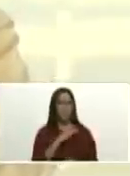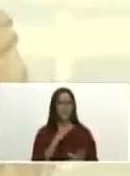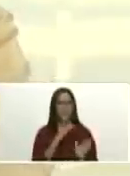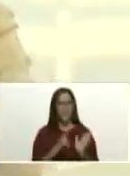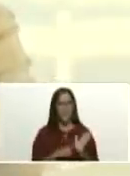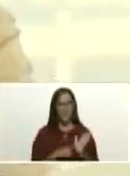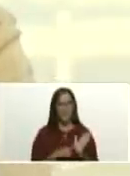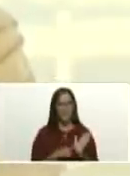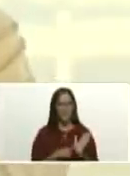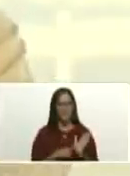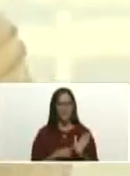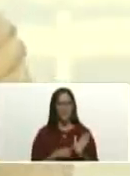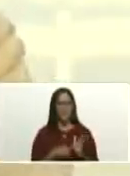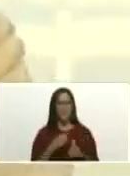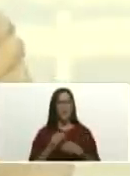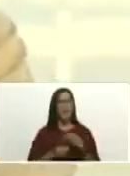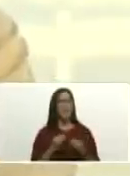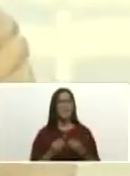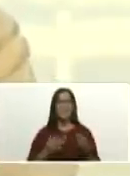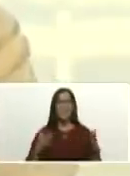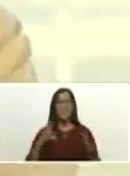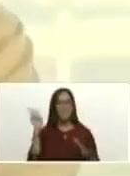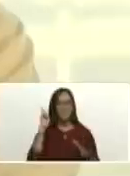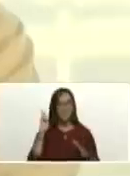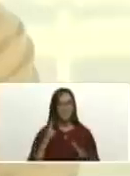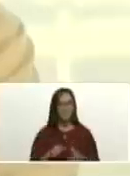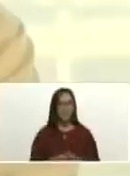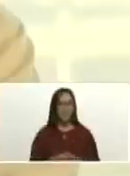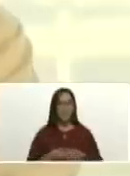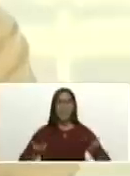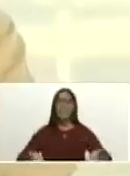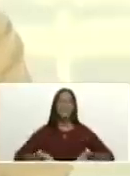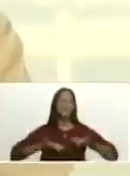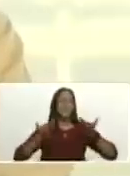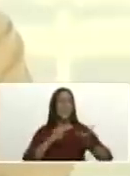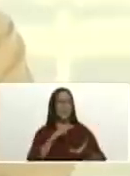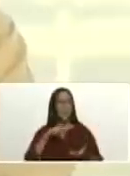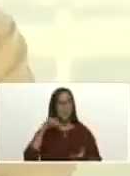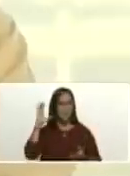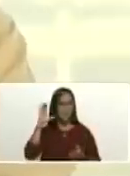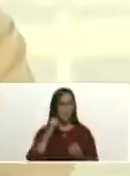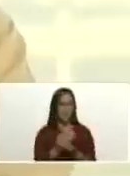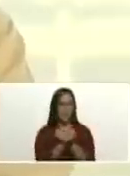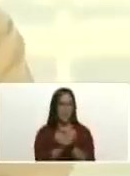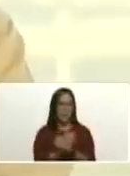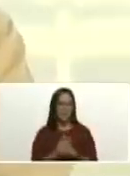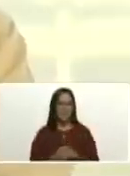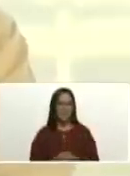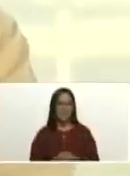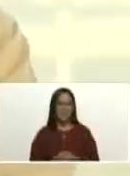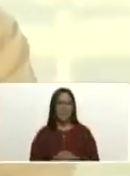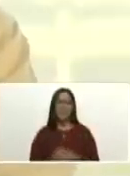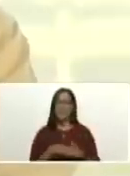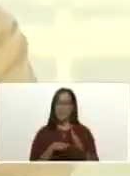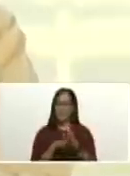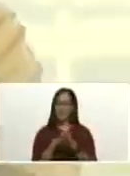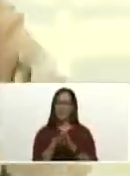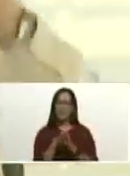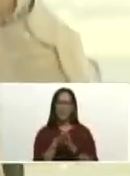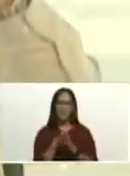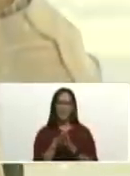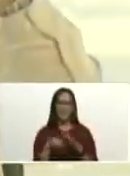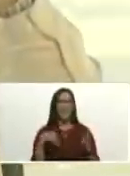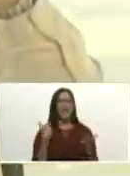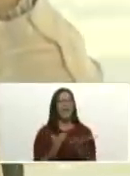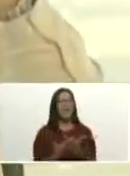Hacer grande a Venezuela. Levantar a nuestra patria amada. llevar adelante hasta lo